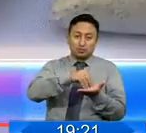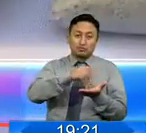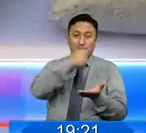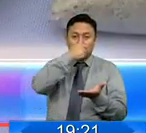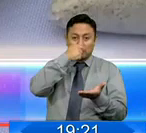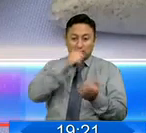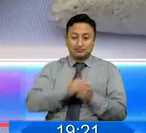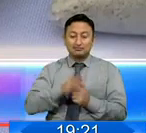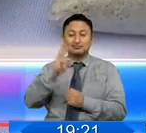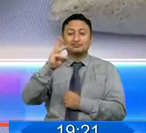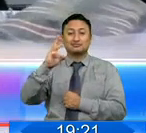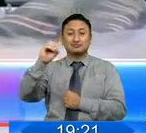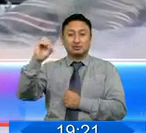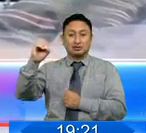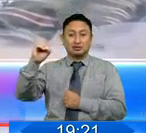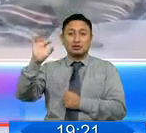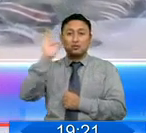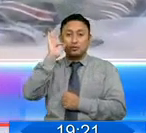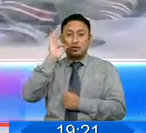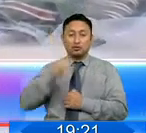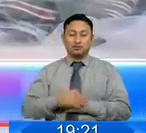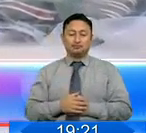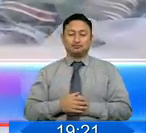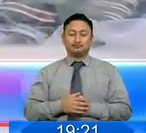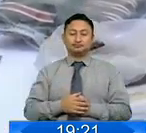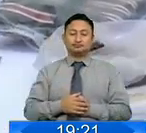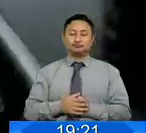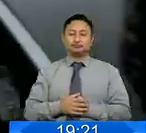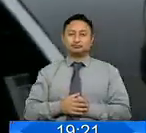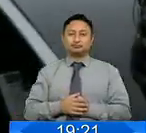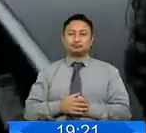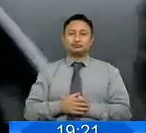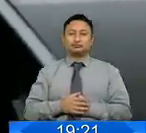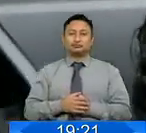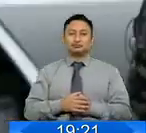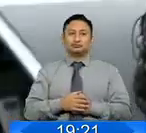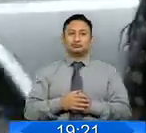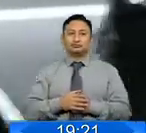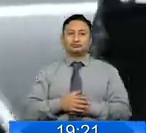600 dosis de marihuana. Con imágenes de Francisco Corelia, informó Sara Naranjo.